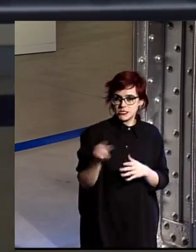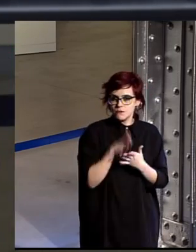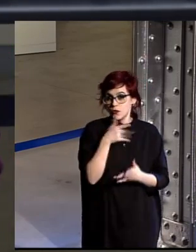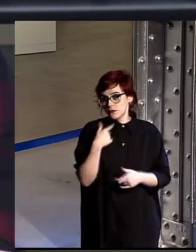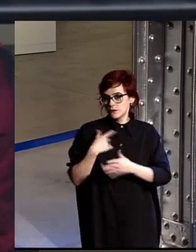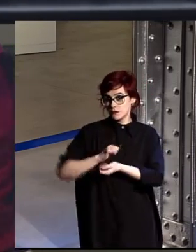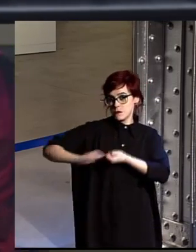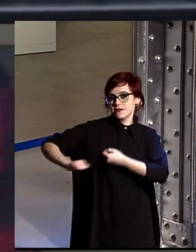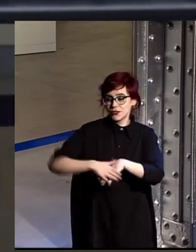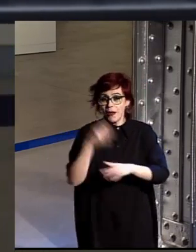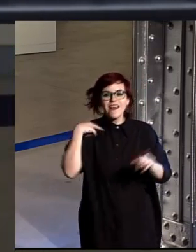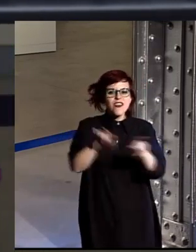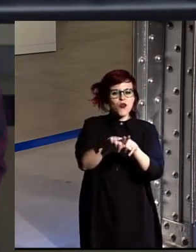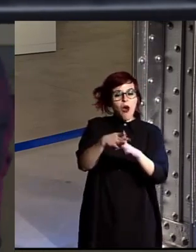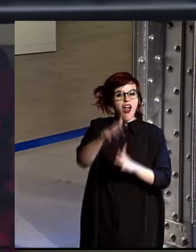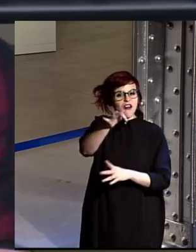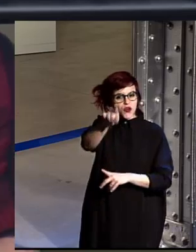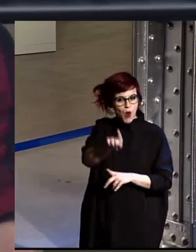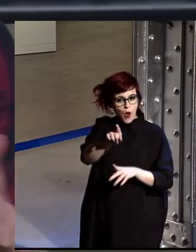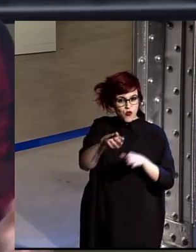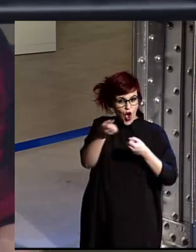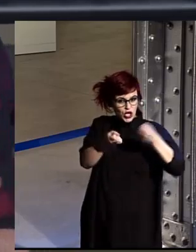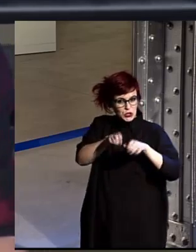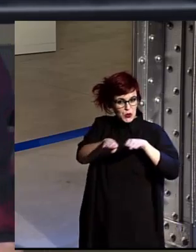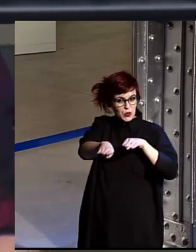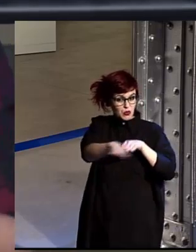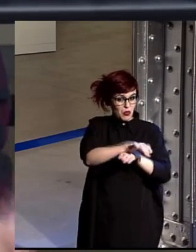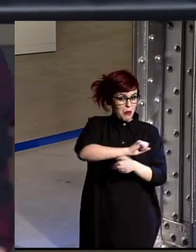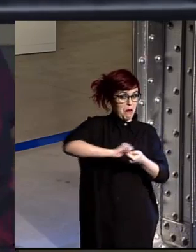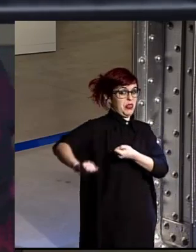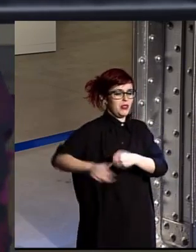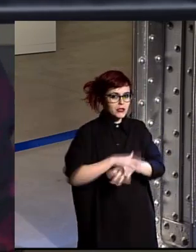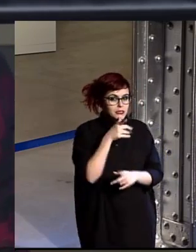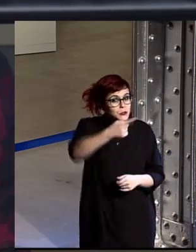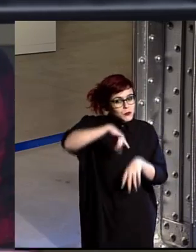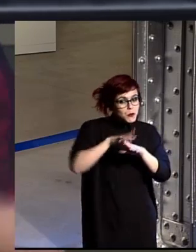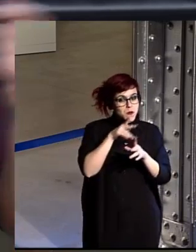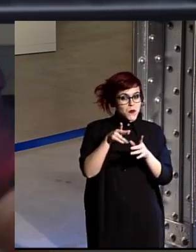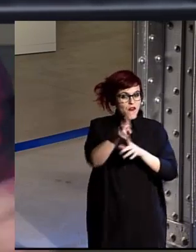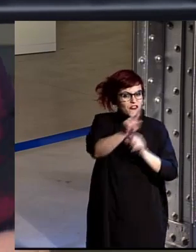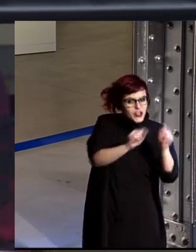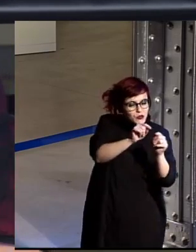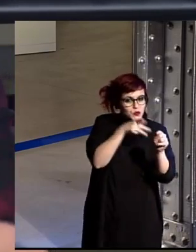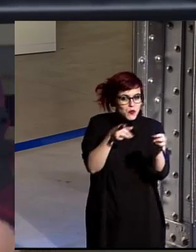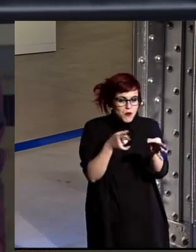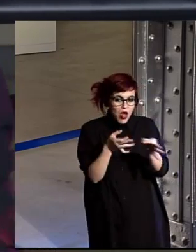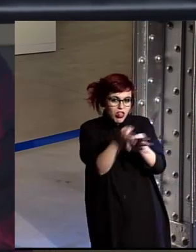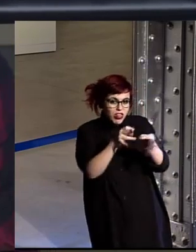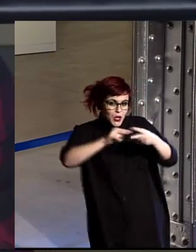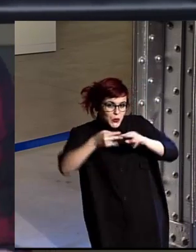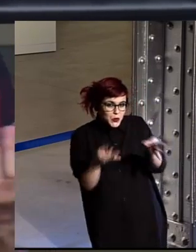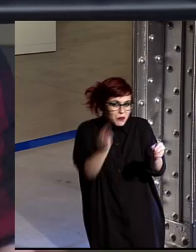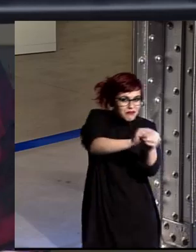porque eran como McLaren y nosotros éramos... O sea, es ese rollo. Entonces hay mucha gente tuneando virus, quitándoles, poniéndoles